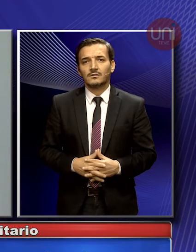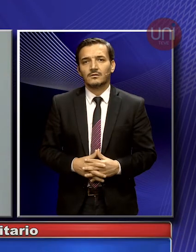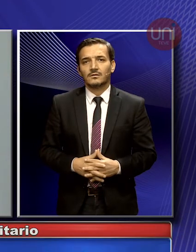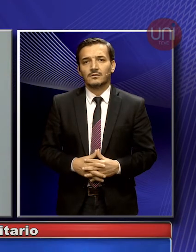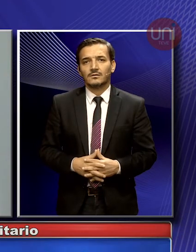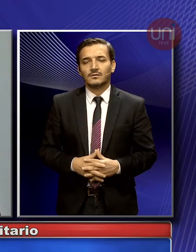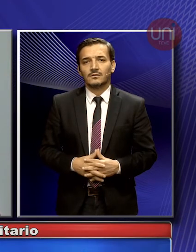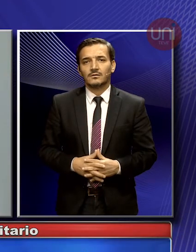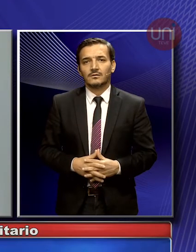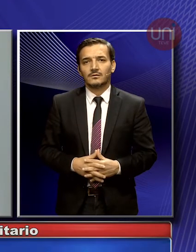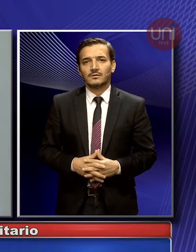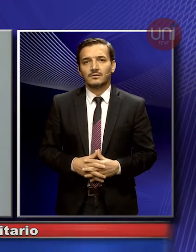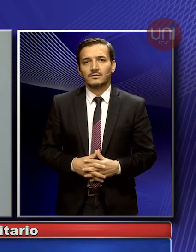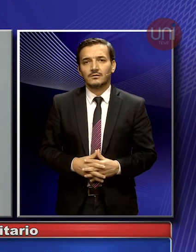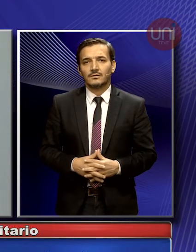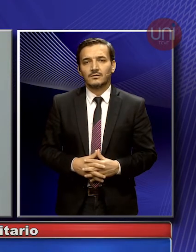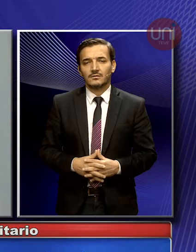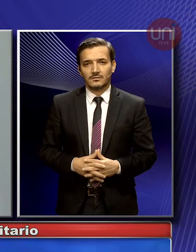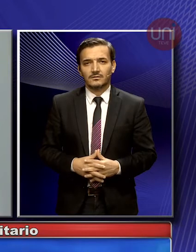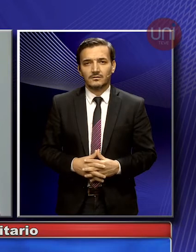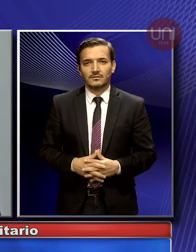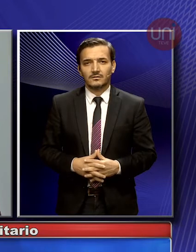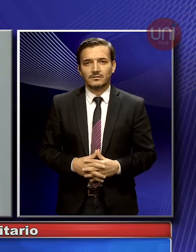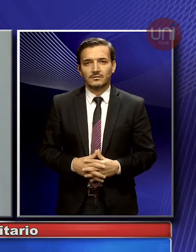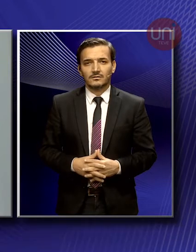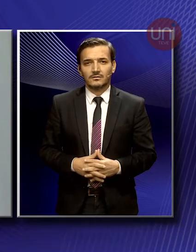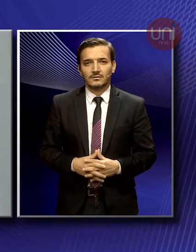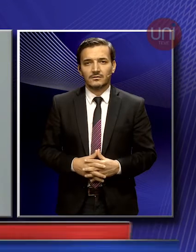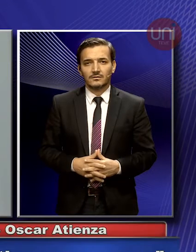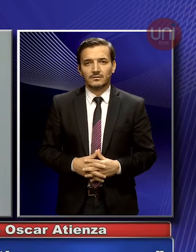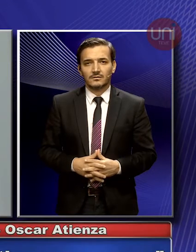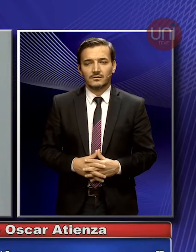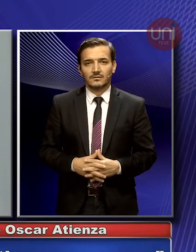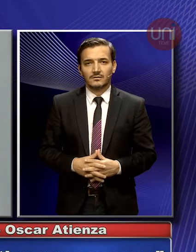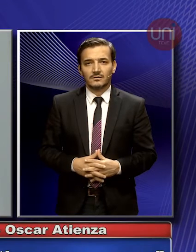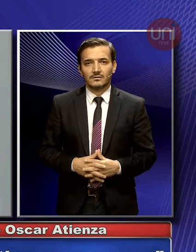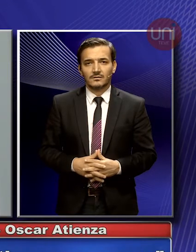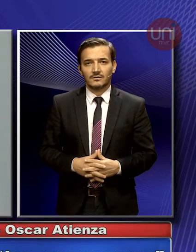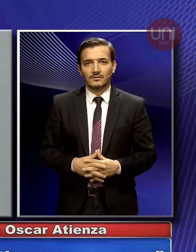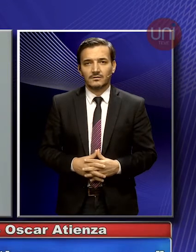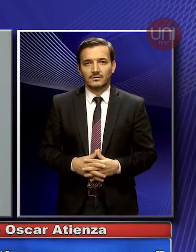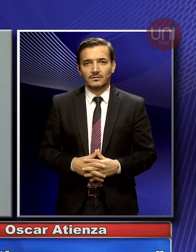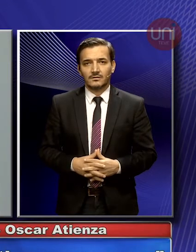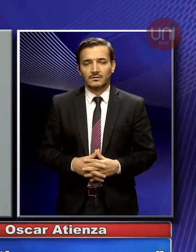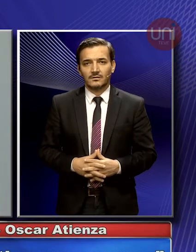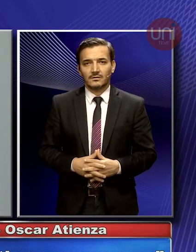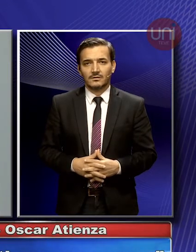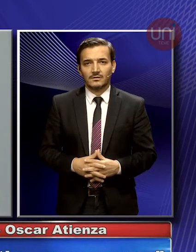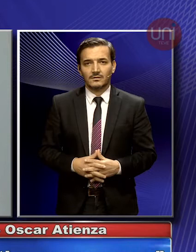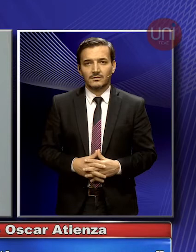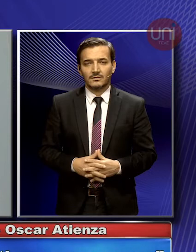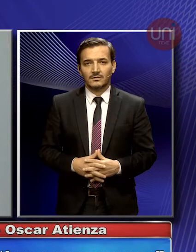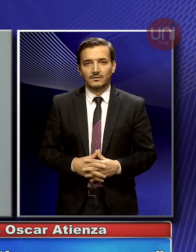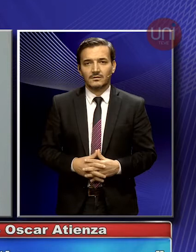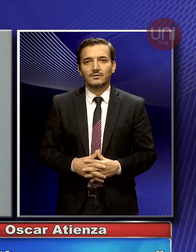durante muchísimo tiempo en el sistema de salud para confiar y creer en las vacunas. Las vacunas, junto con el agua potable, son las dos inclusiones que